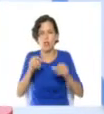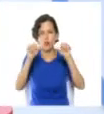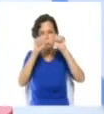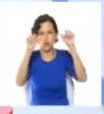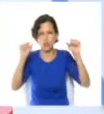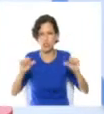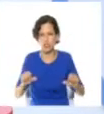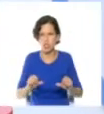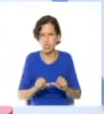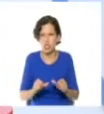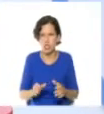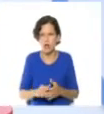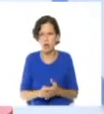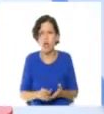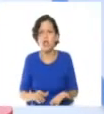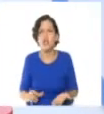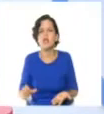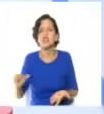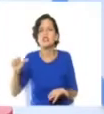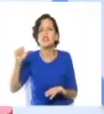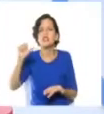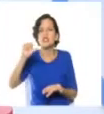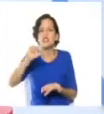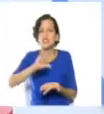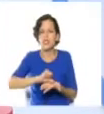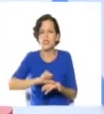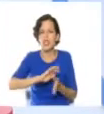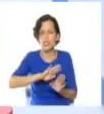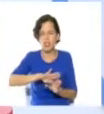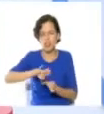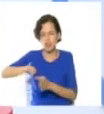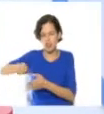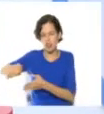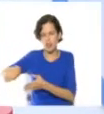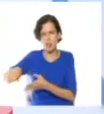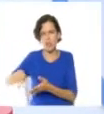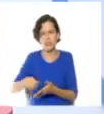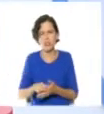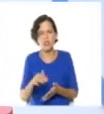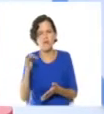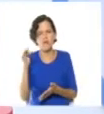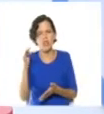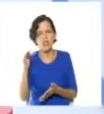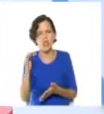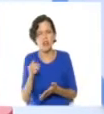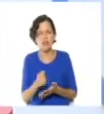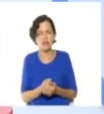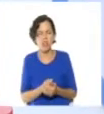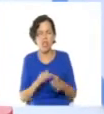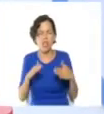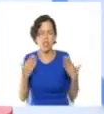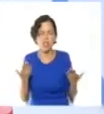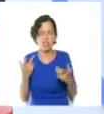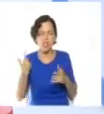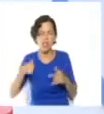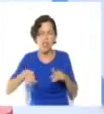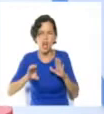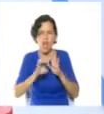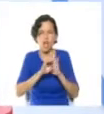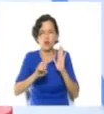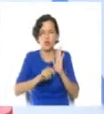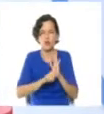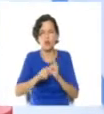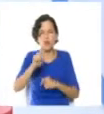sistema totalmente centralista, desplazando ese sistema federalista que tenía la Constitución